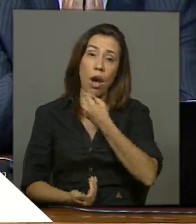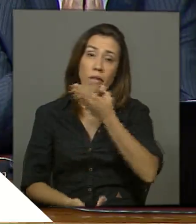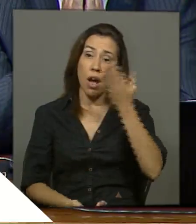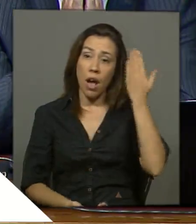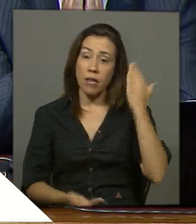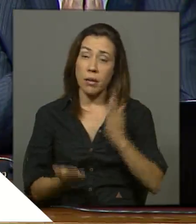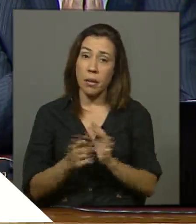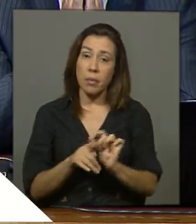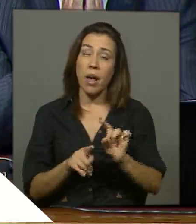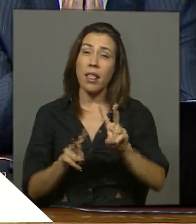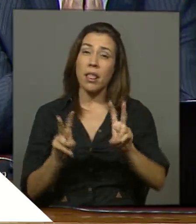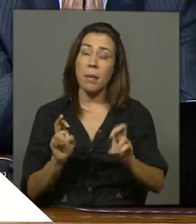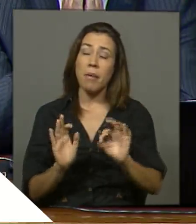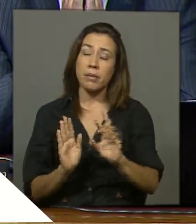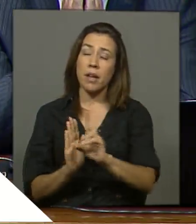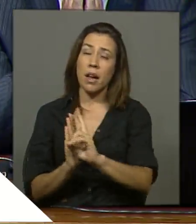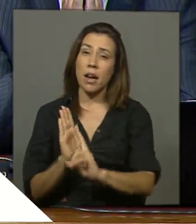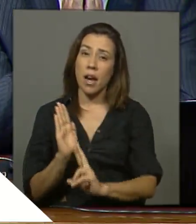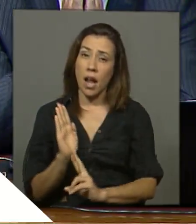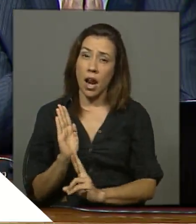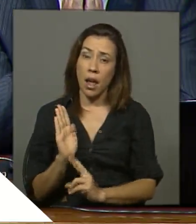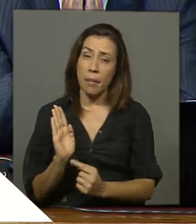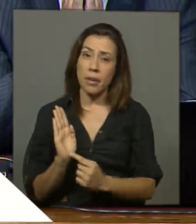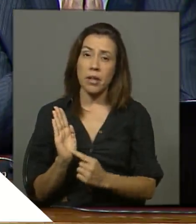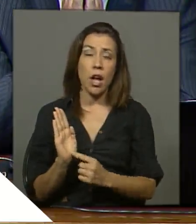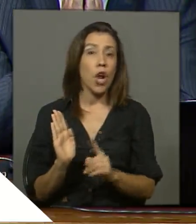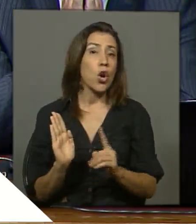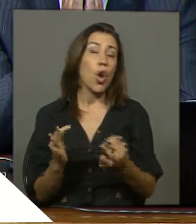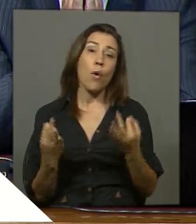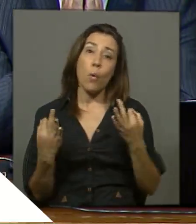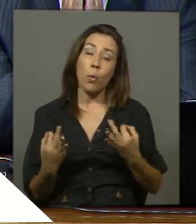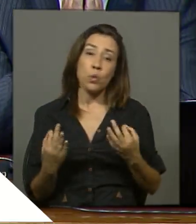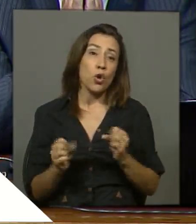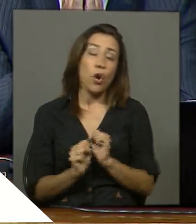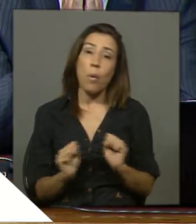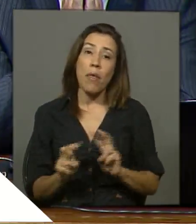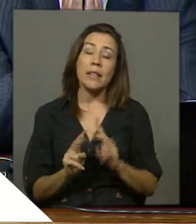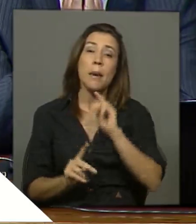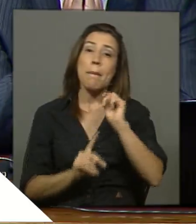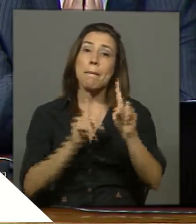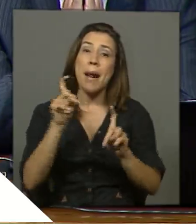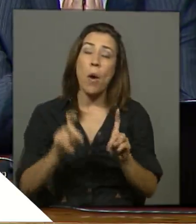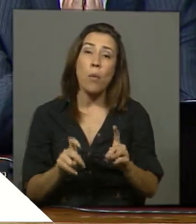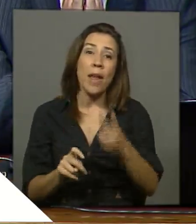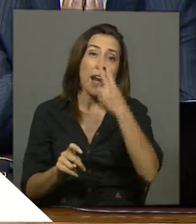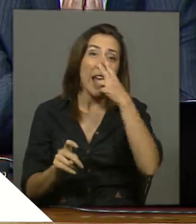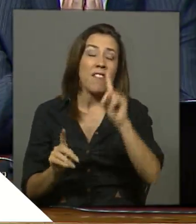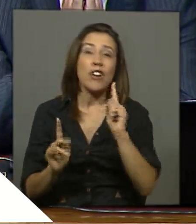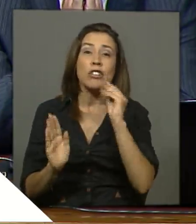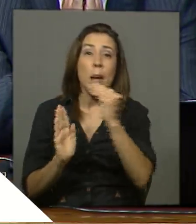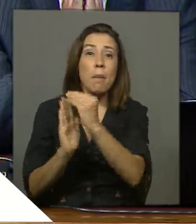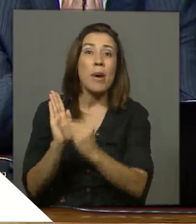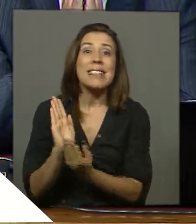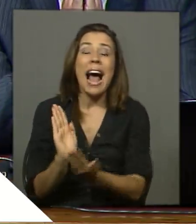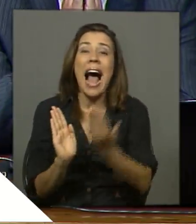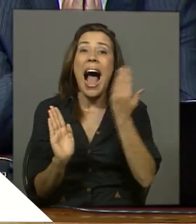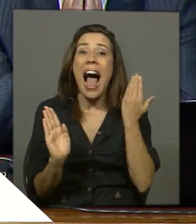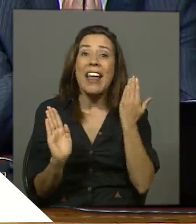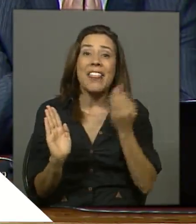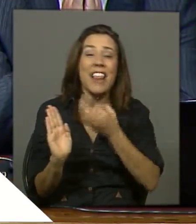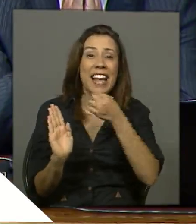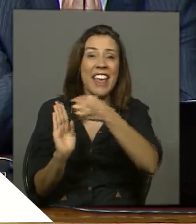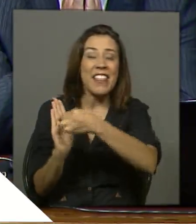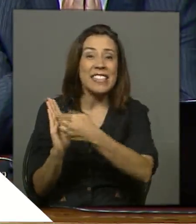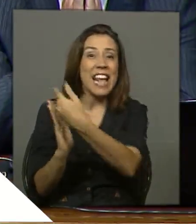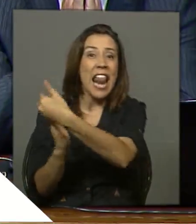comienzo que el punto de vista estrictamente reglamentario no corresponde hacer consultas respecto a aquellas cosas que no están previamente indicadas en